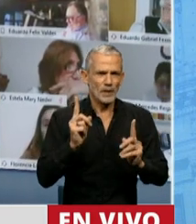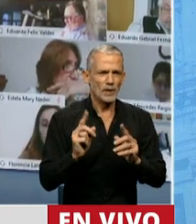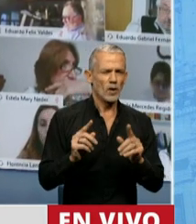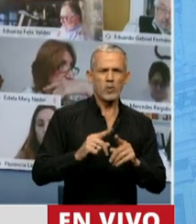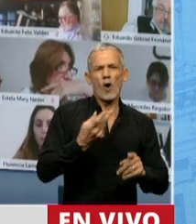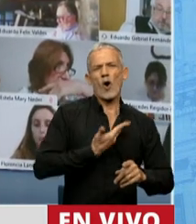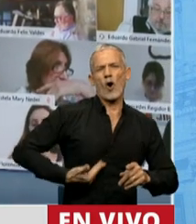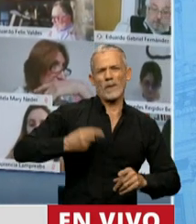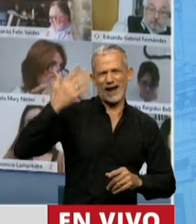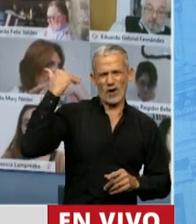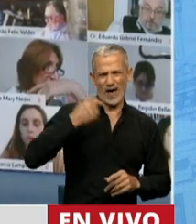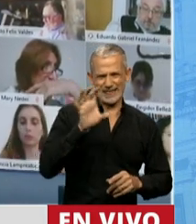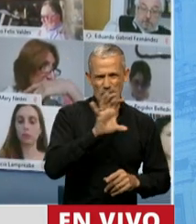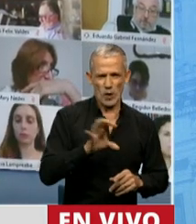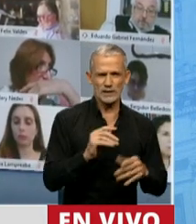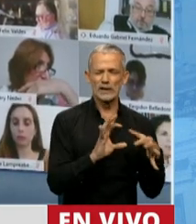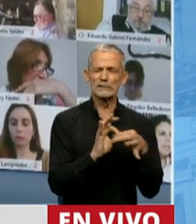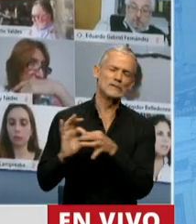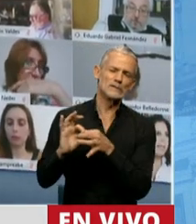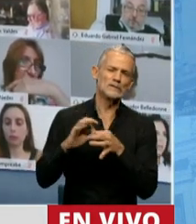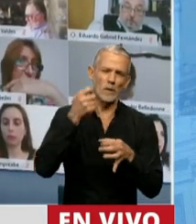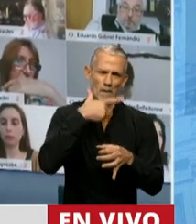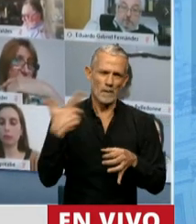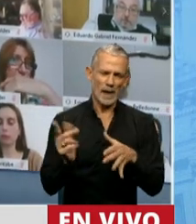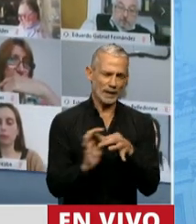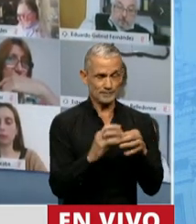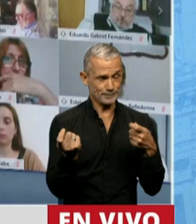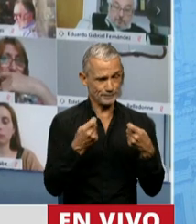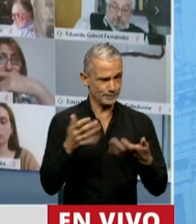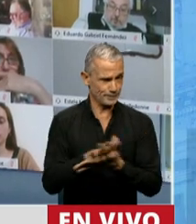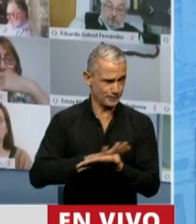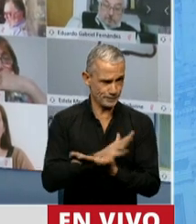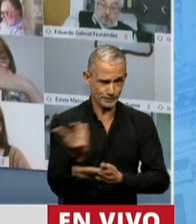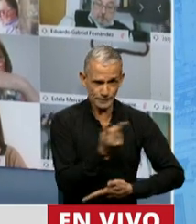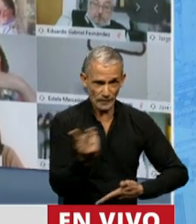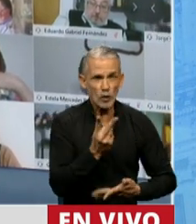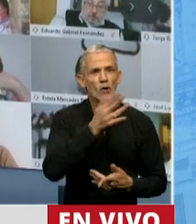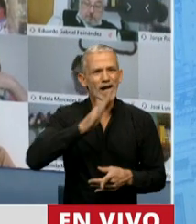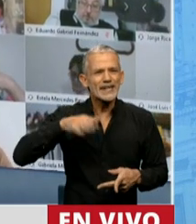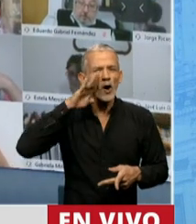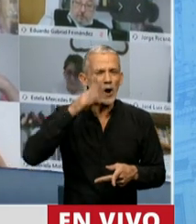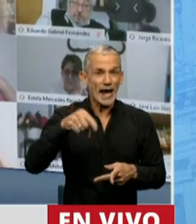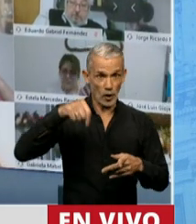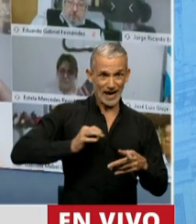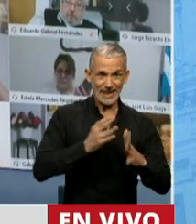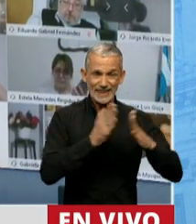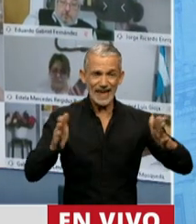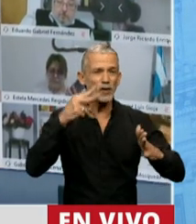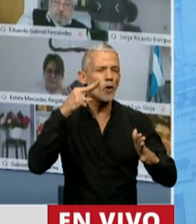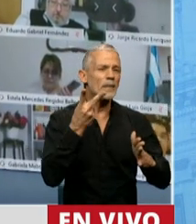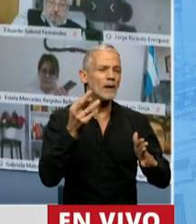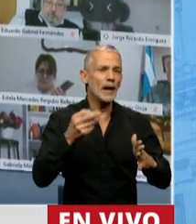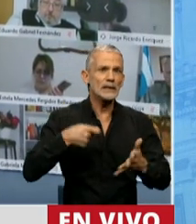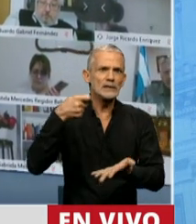anterior gobierno provincial con el macrismo eso generó que Rio negro en este 2020 tengamos